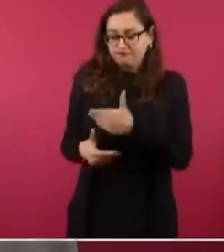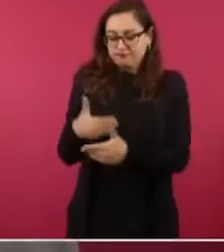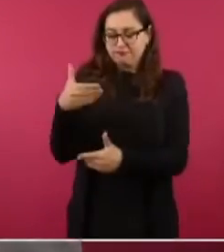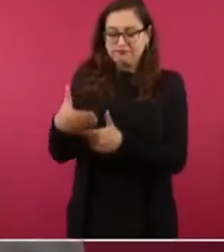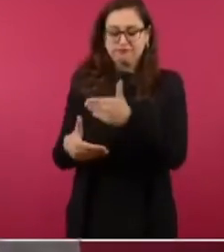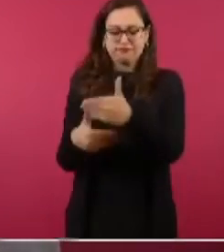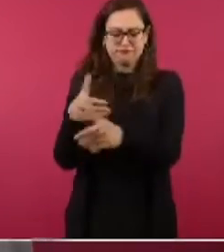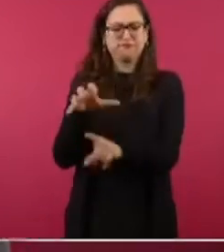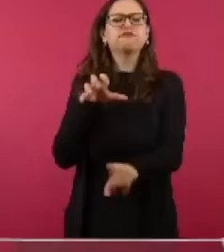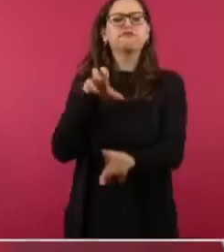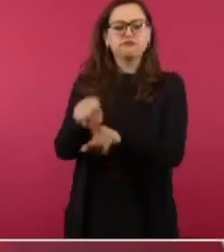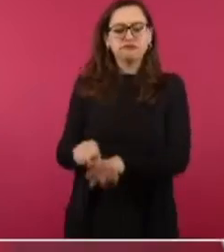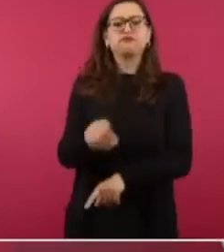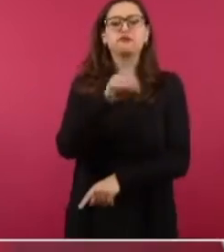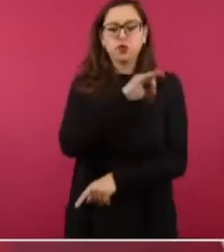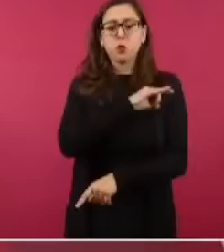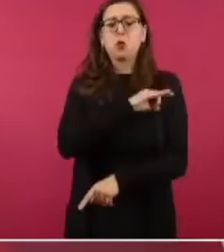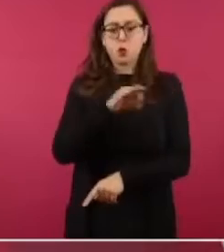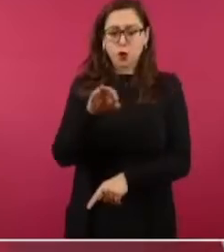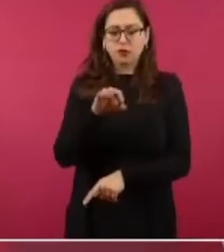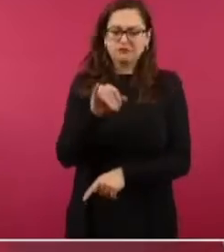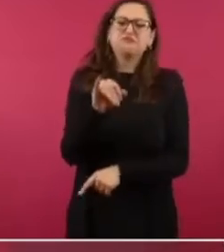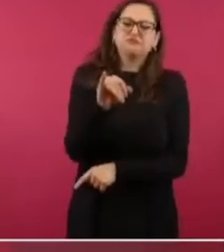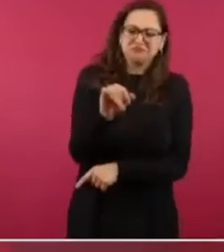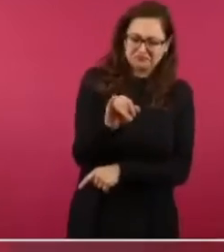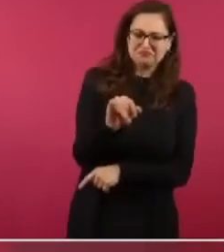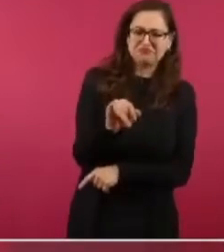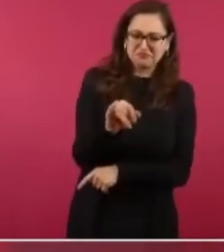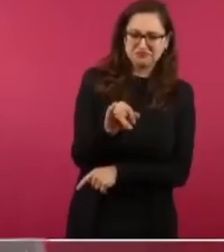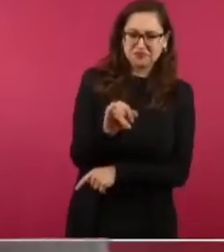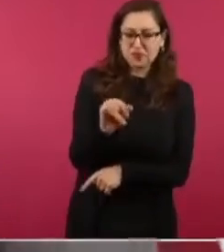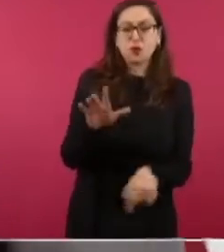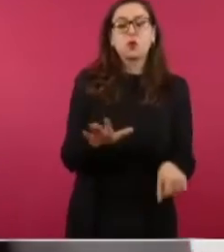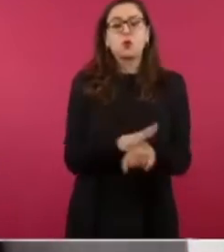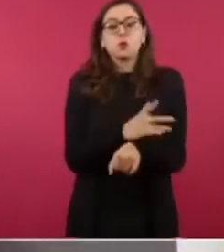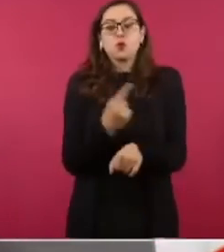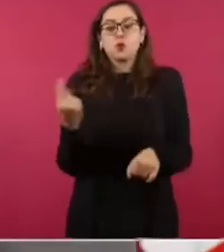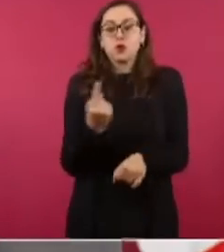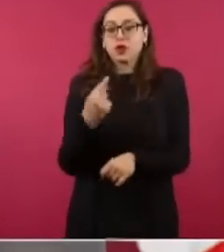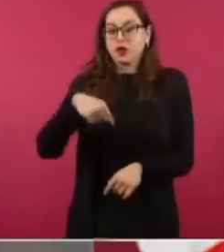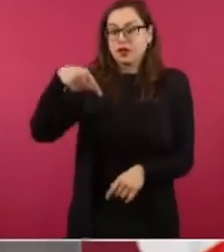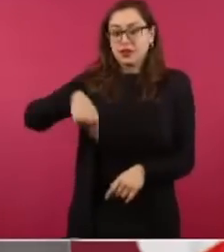porque México es de los países con